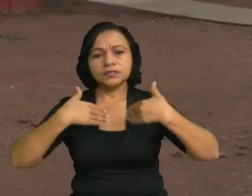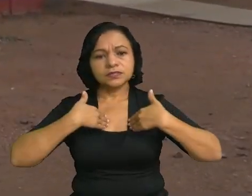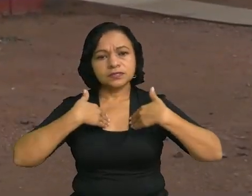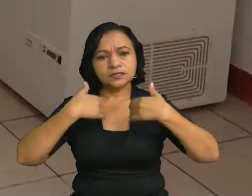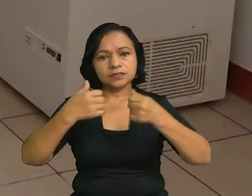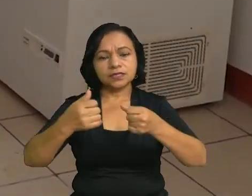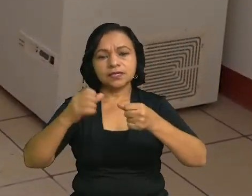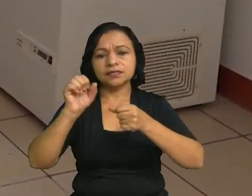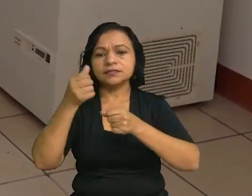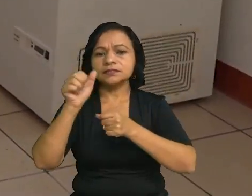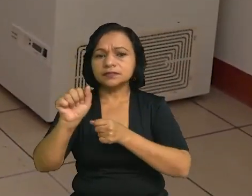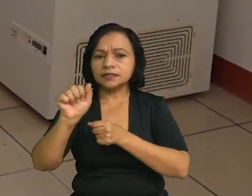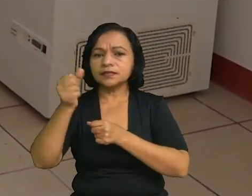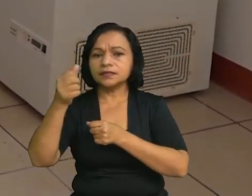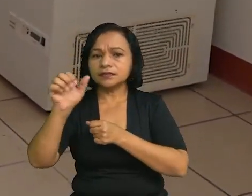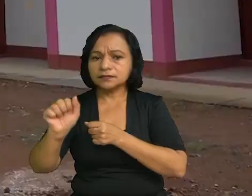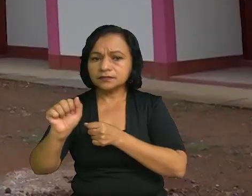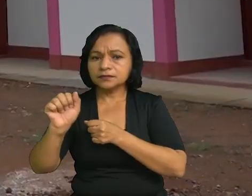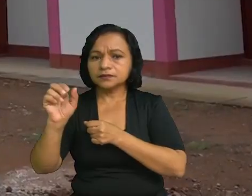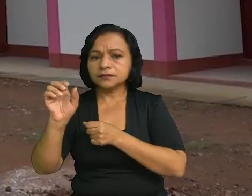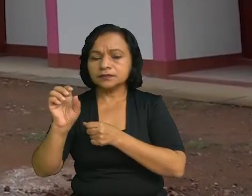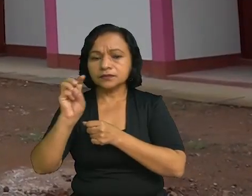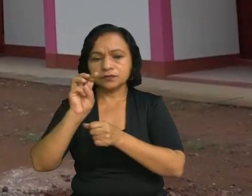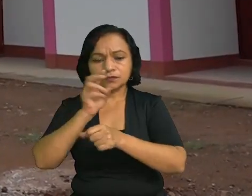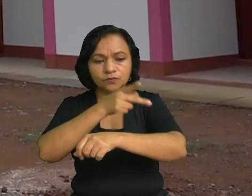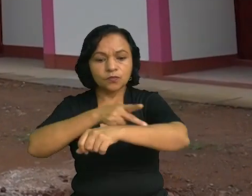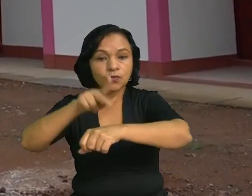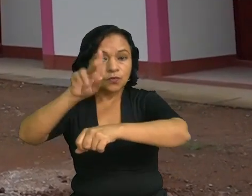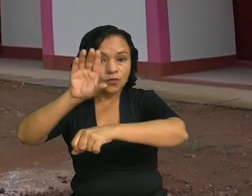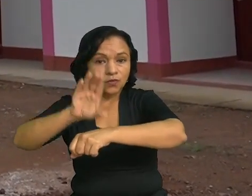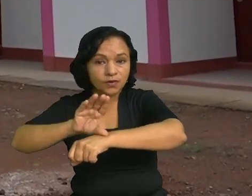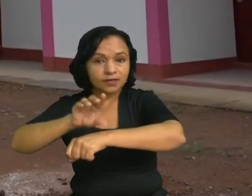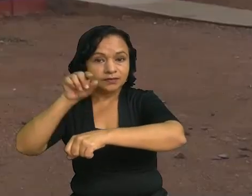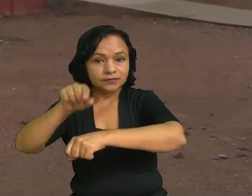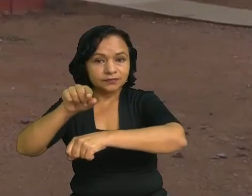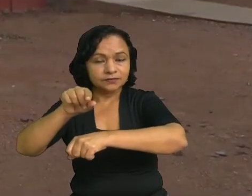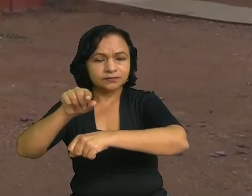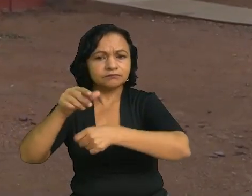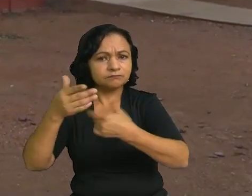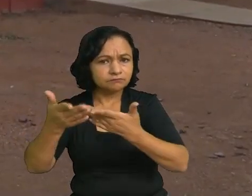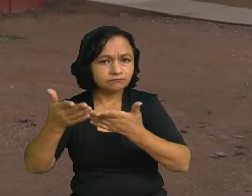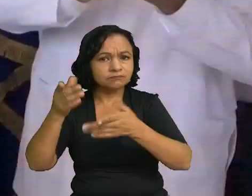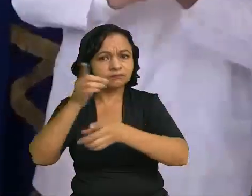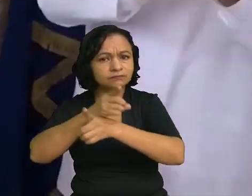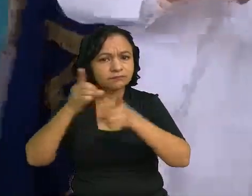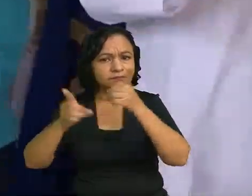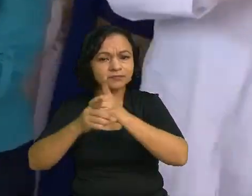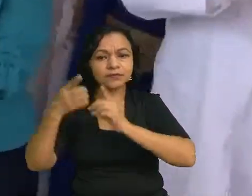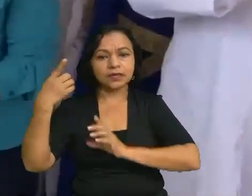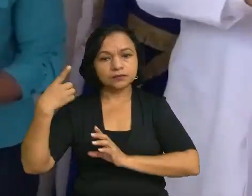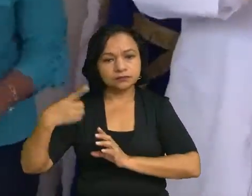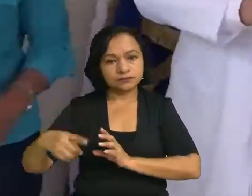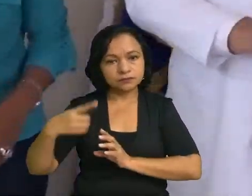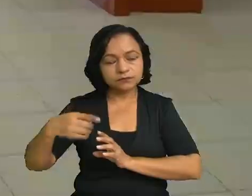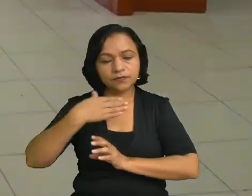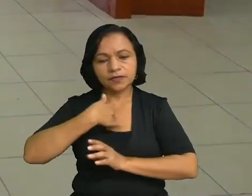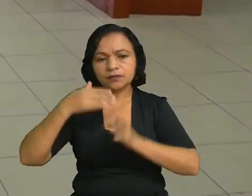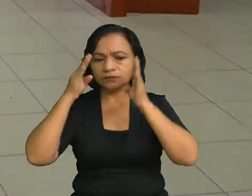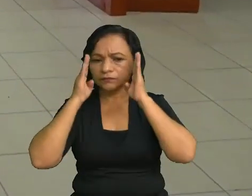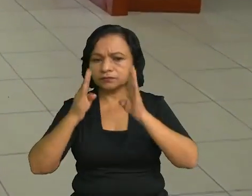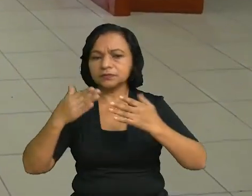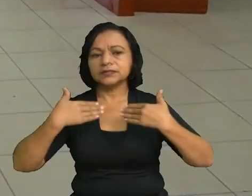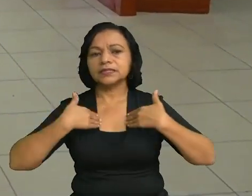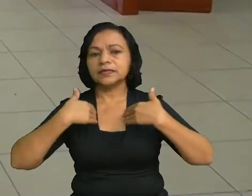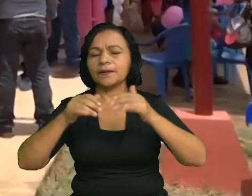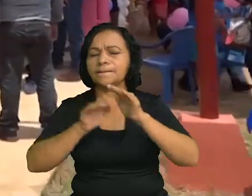comunidad sasha en el municipio de bilwi en el caribe norte con la que se le garantiza el derecho a una mejor atención en salud